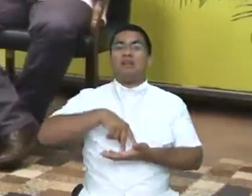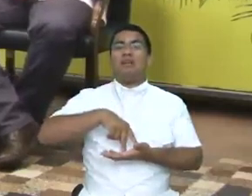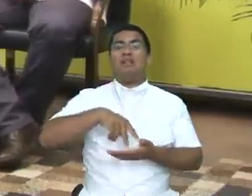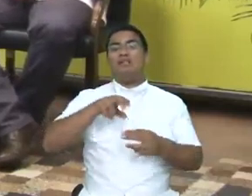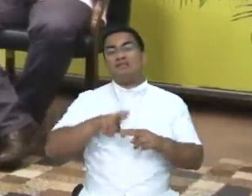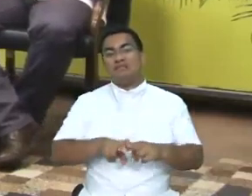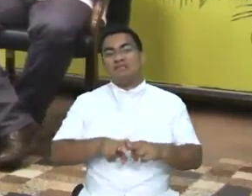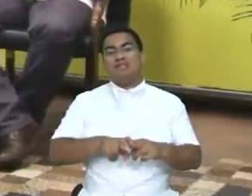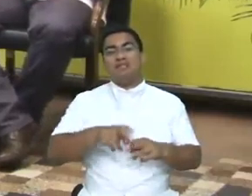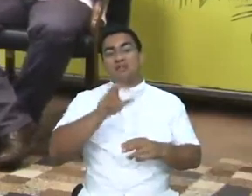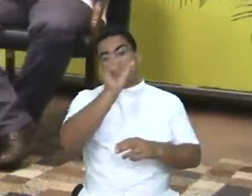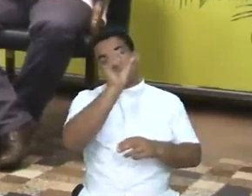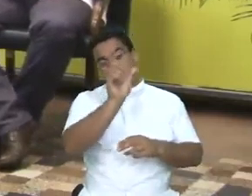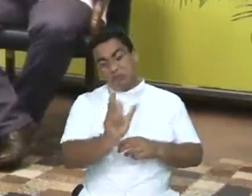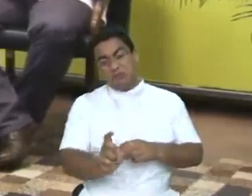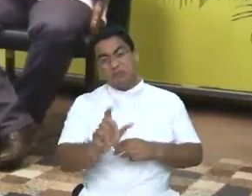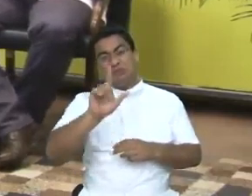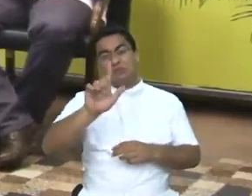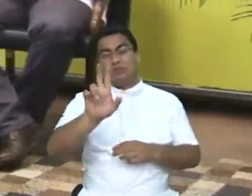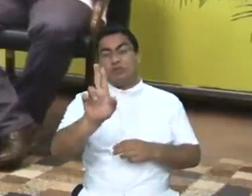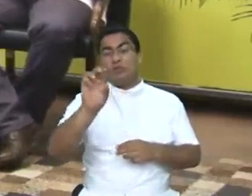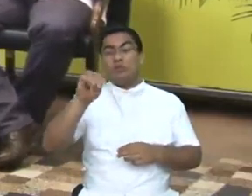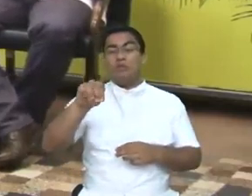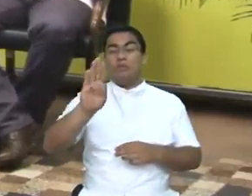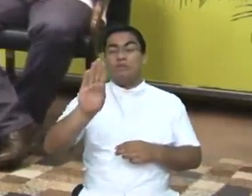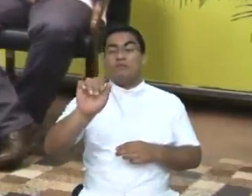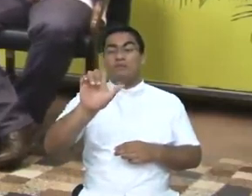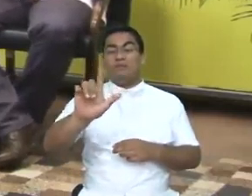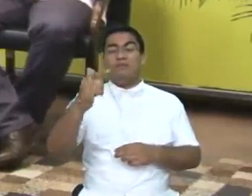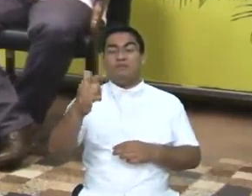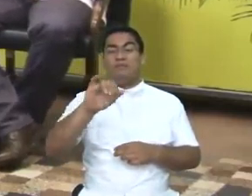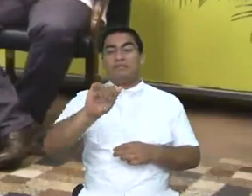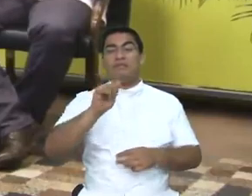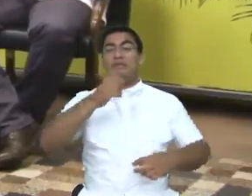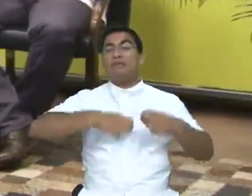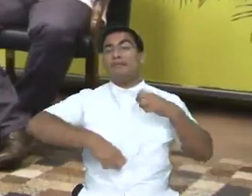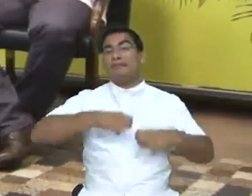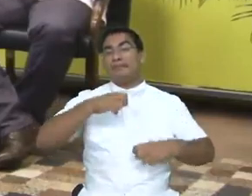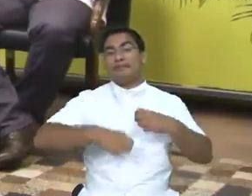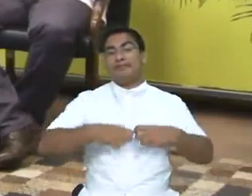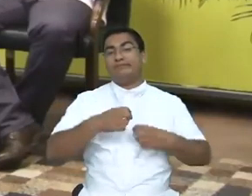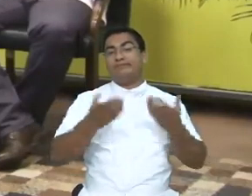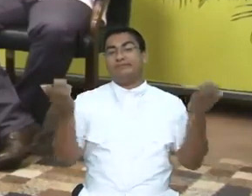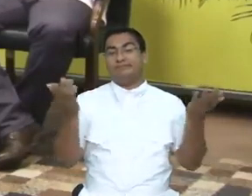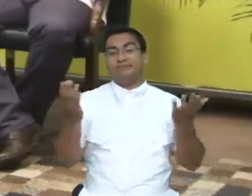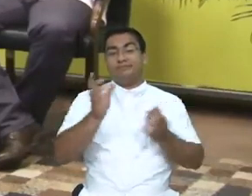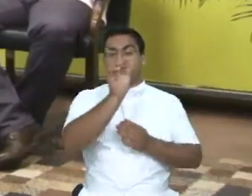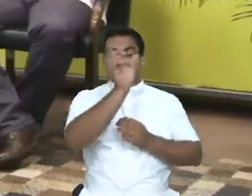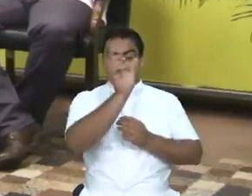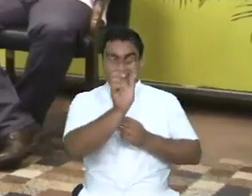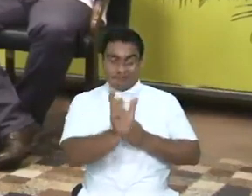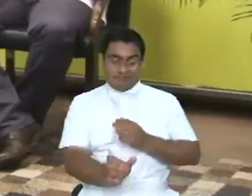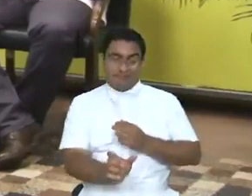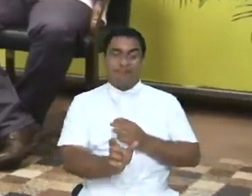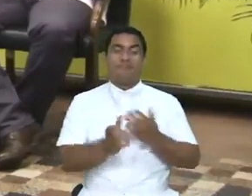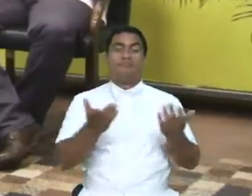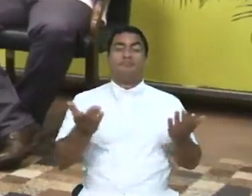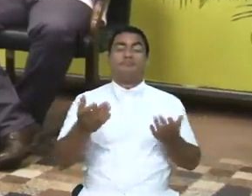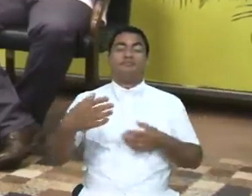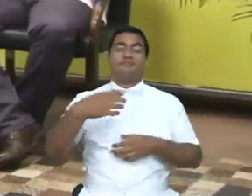todo lumbalgias secundarias, espasmos musculares, que no son relacionadas propiamente a la columna en sí, como estructura